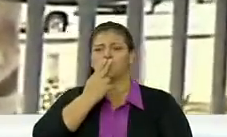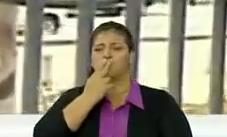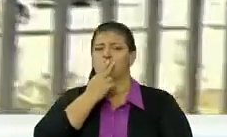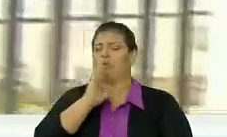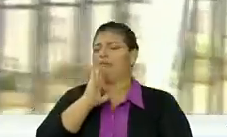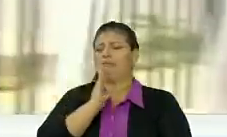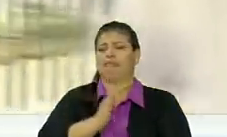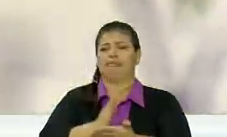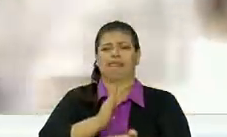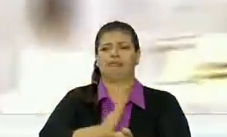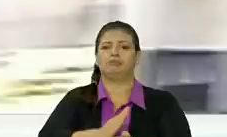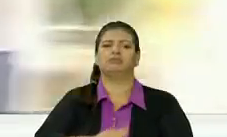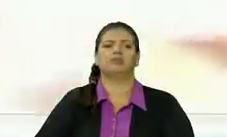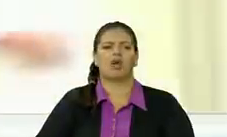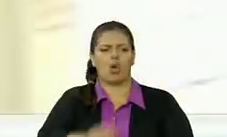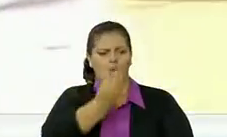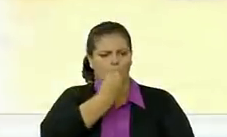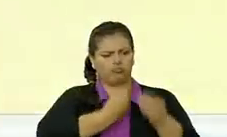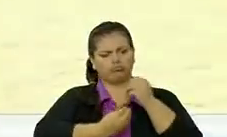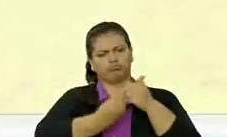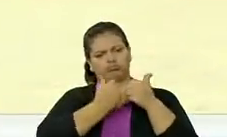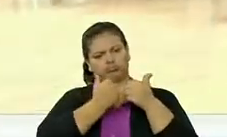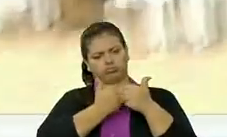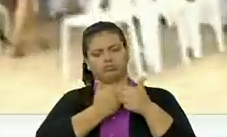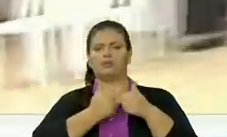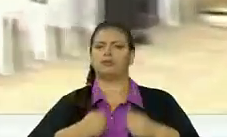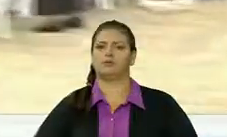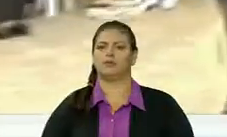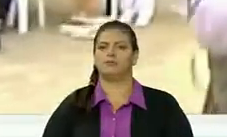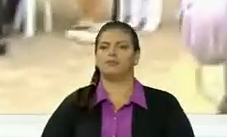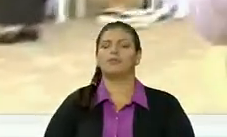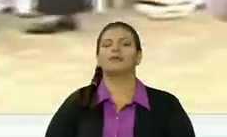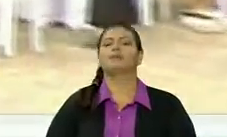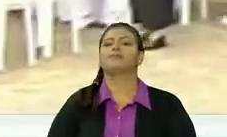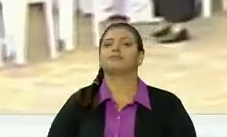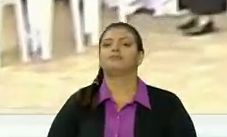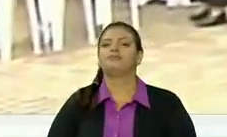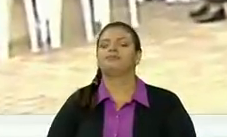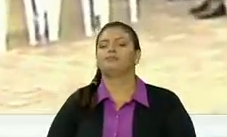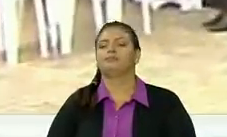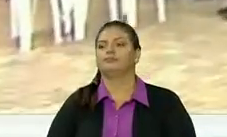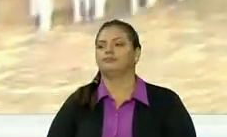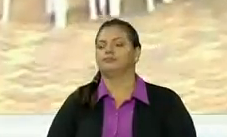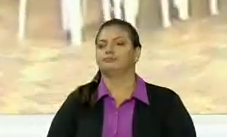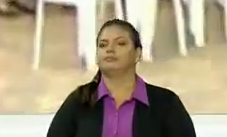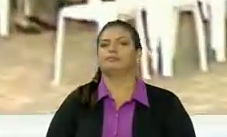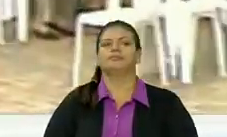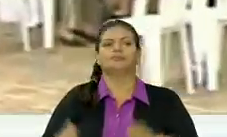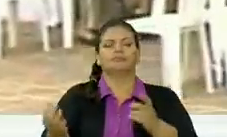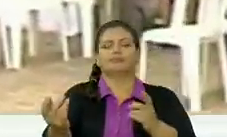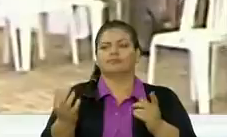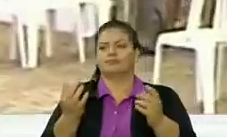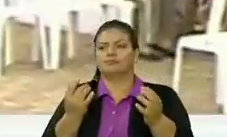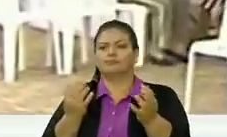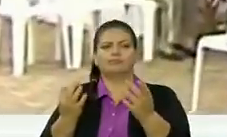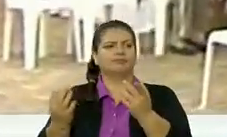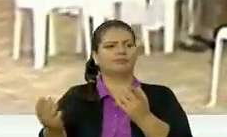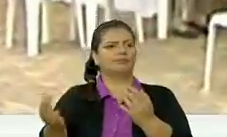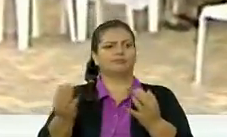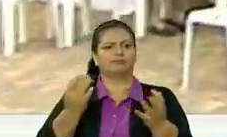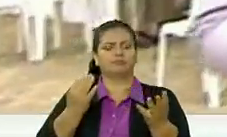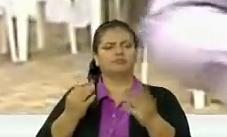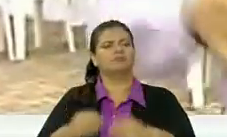doctora directora asistencial de aquí del Hospital del Guasmo Sur. Como ven, ya salen muchas personas, están llegando de diferentes sectores del sur de Guayaquil a